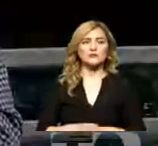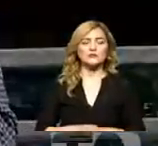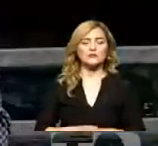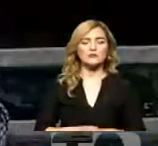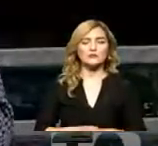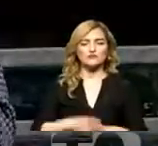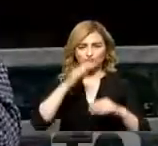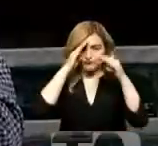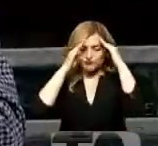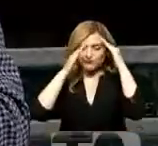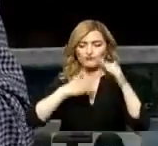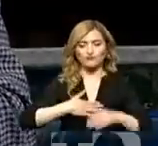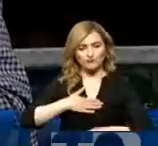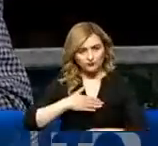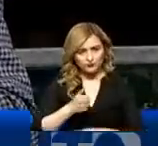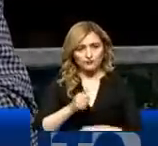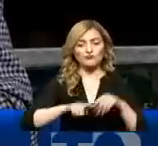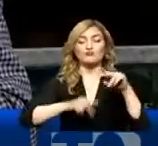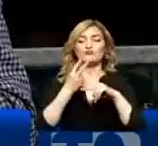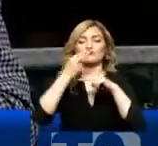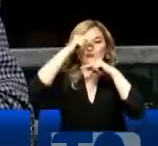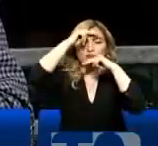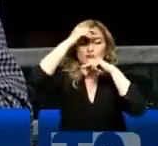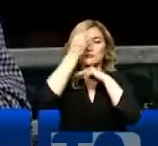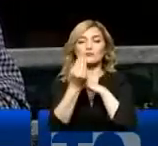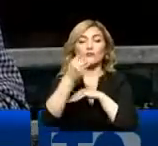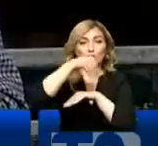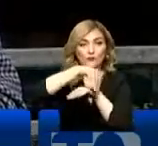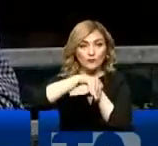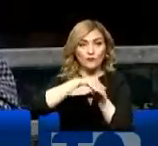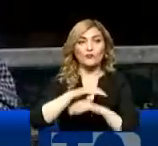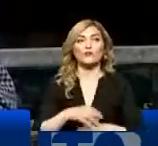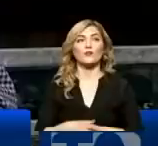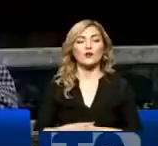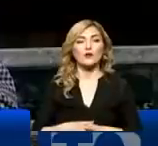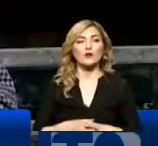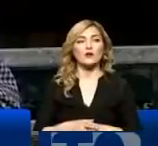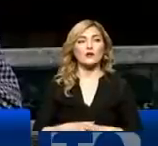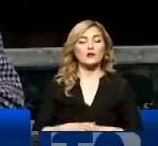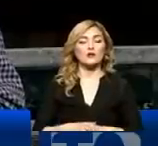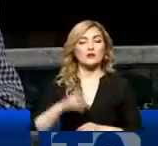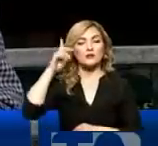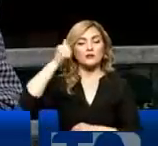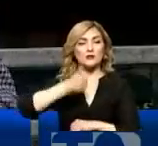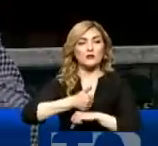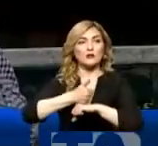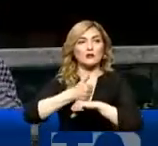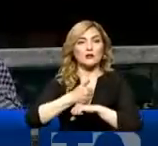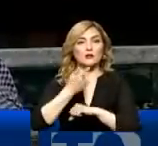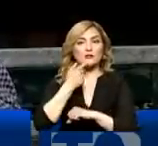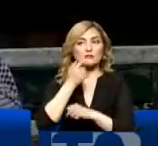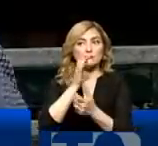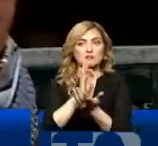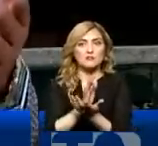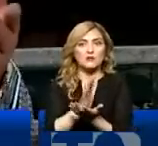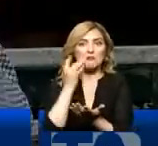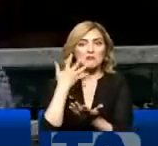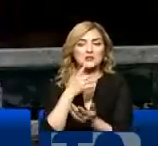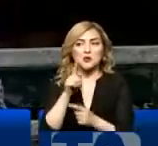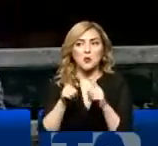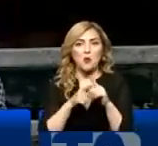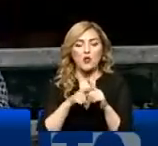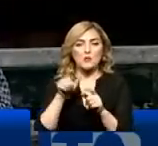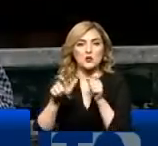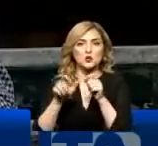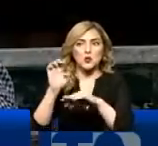Hola, ¿qué tal, Marisabel? Amigos televidentes, muy buenas tardes. Ninguna autoridad del gobierno se ha atrevido a dar una fecha